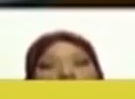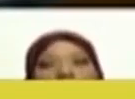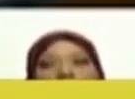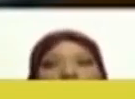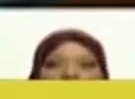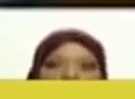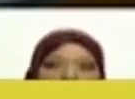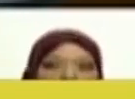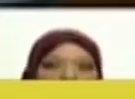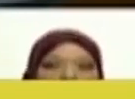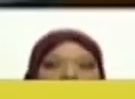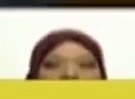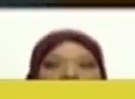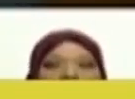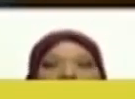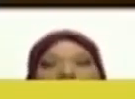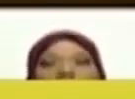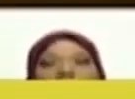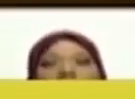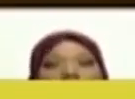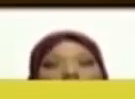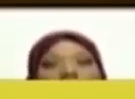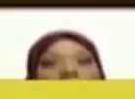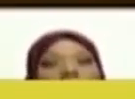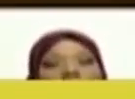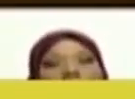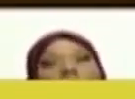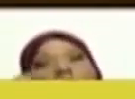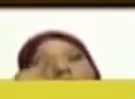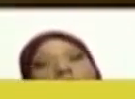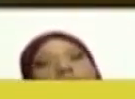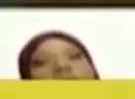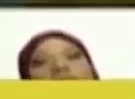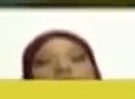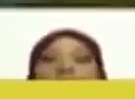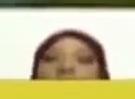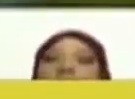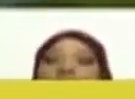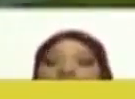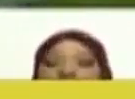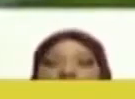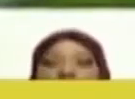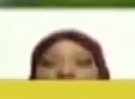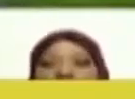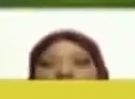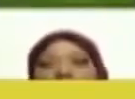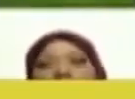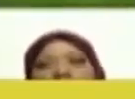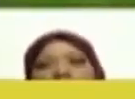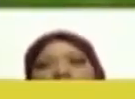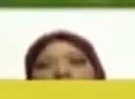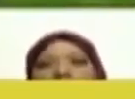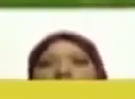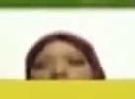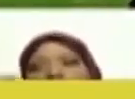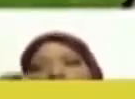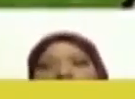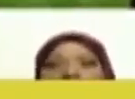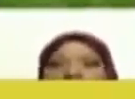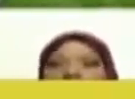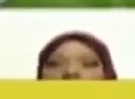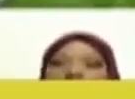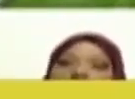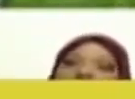cuidar cada palmo de ese territorio libertario, cada espacio de su